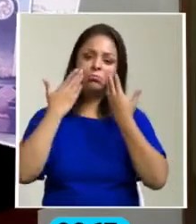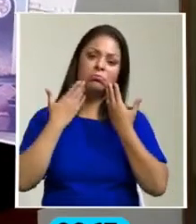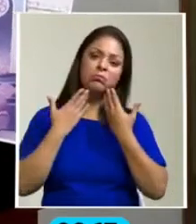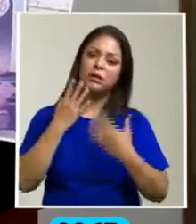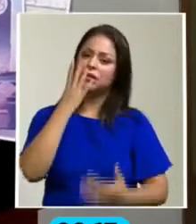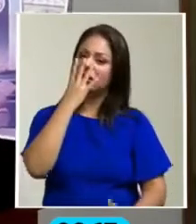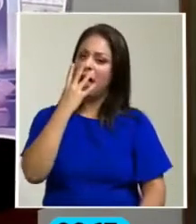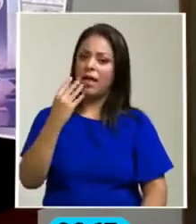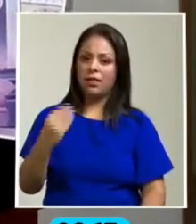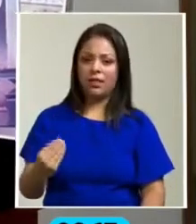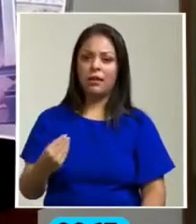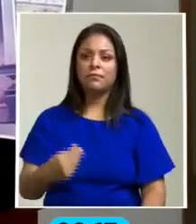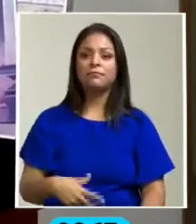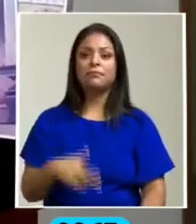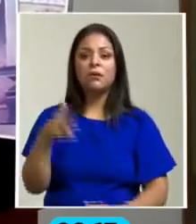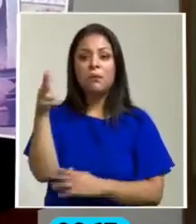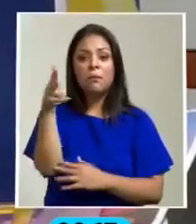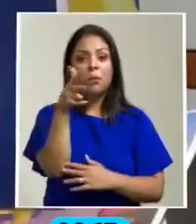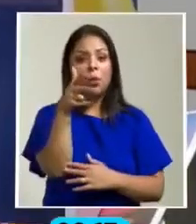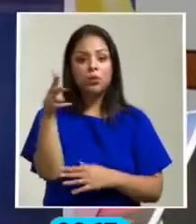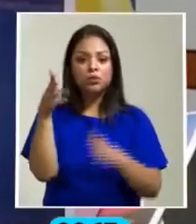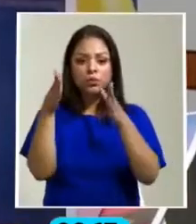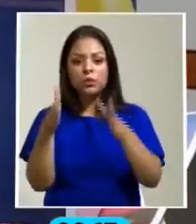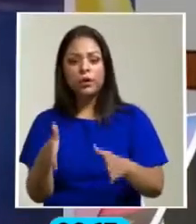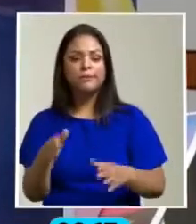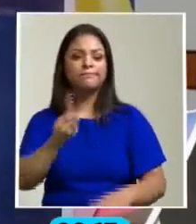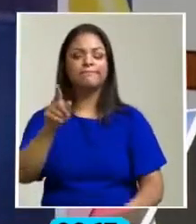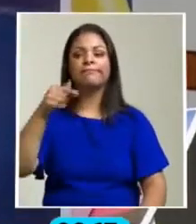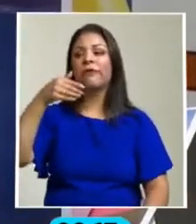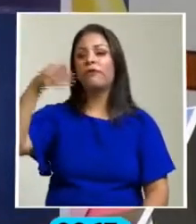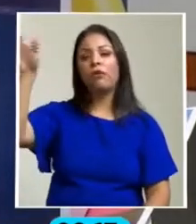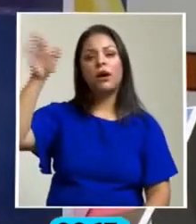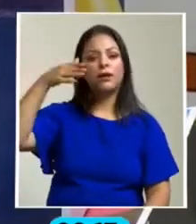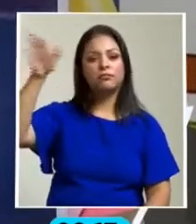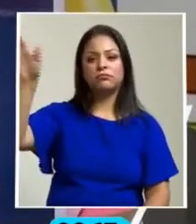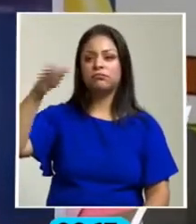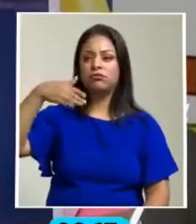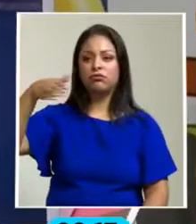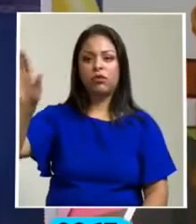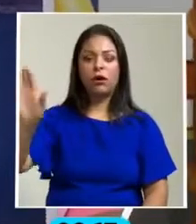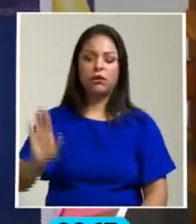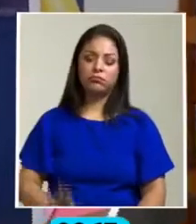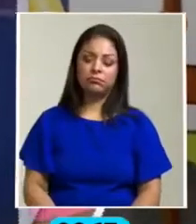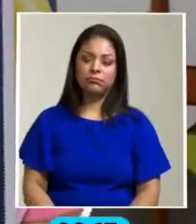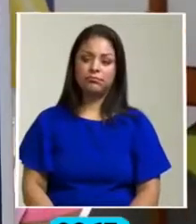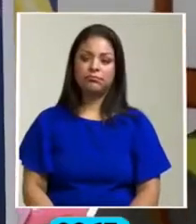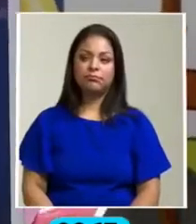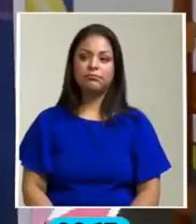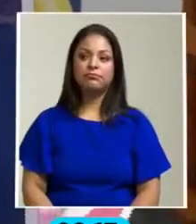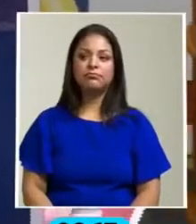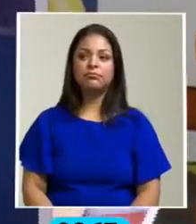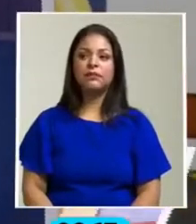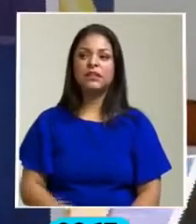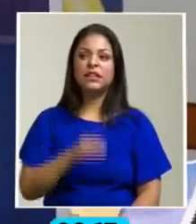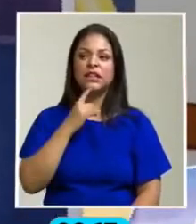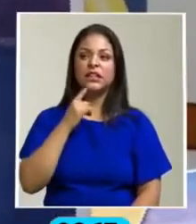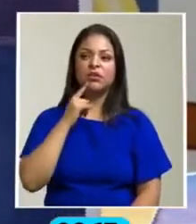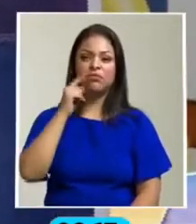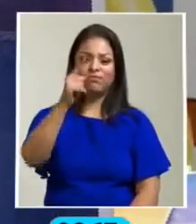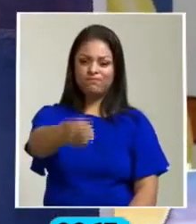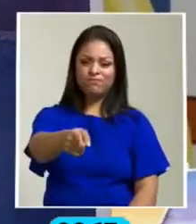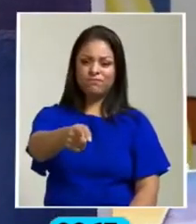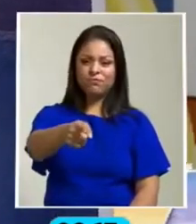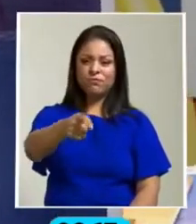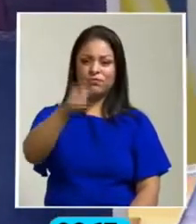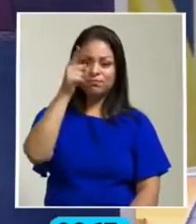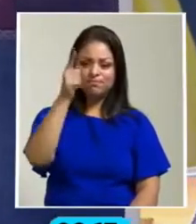productor la echó puerta afuera, niños y niñas. Le señaló así